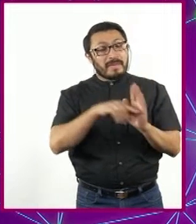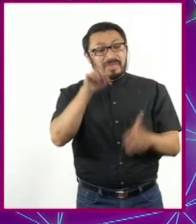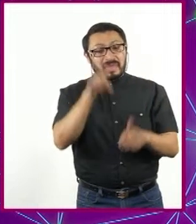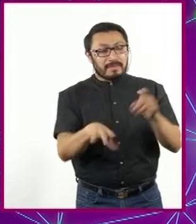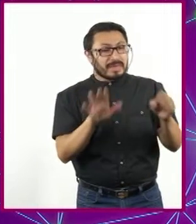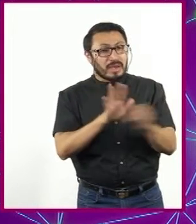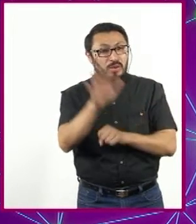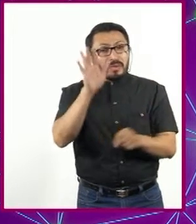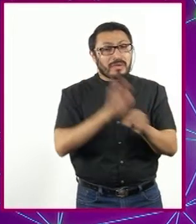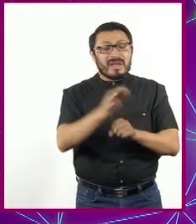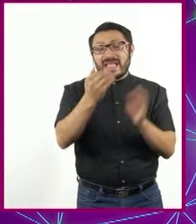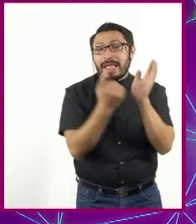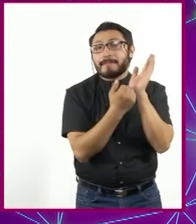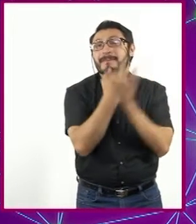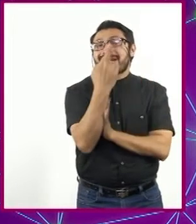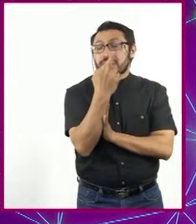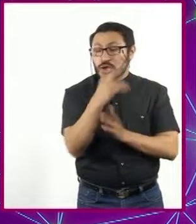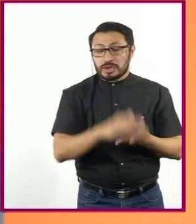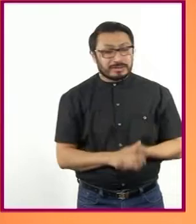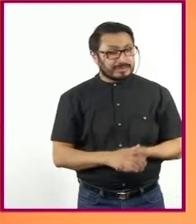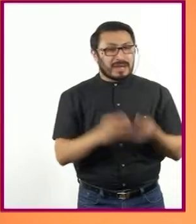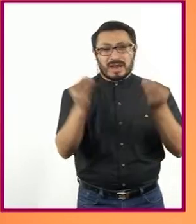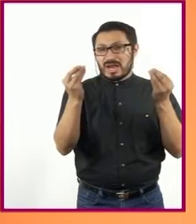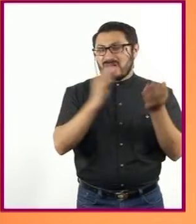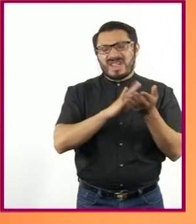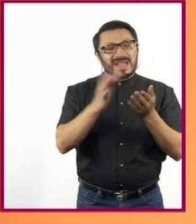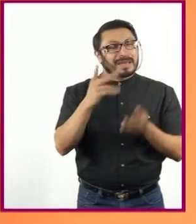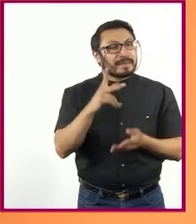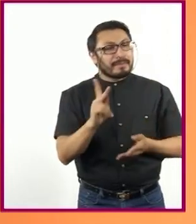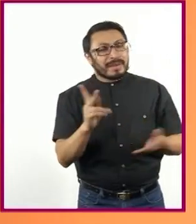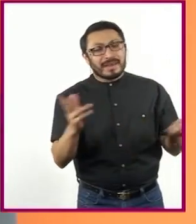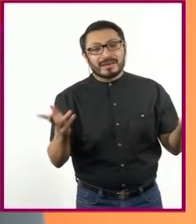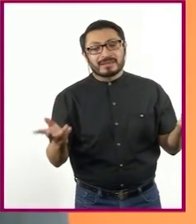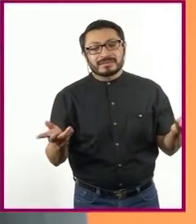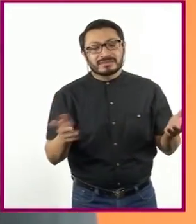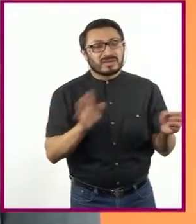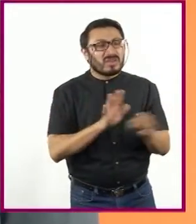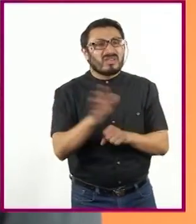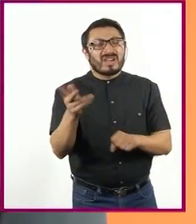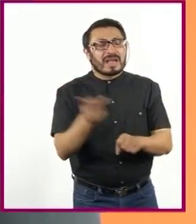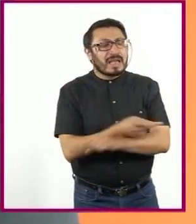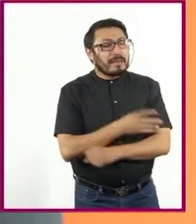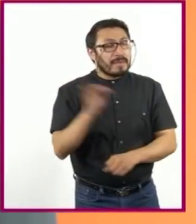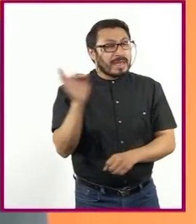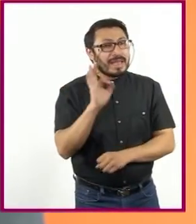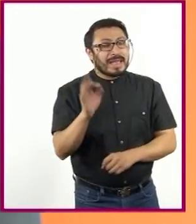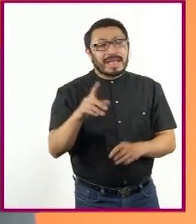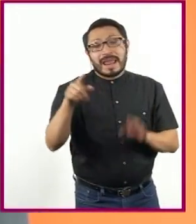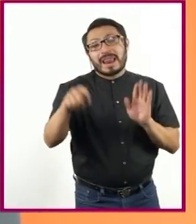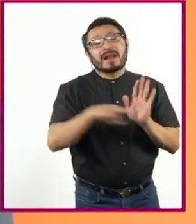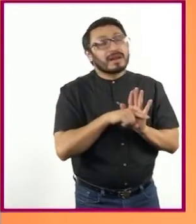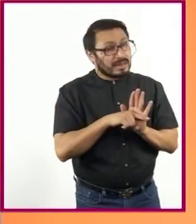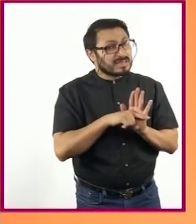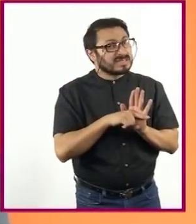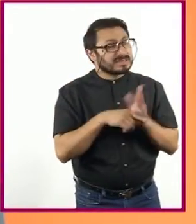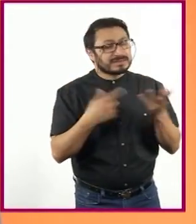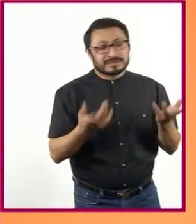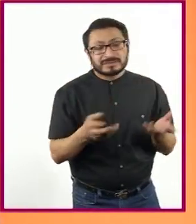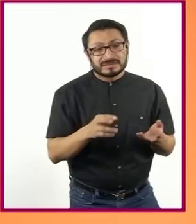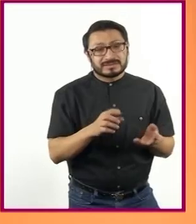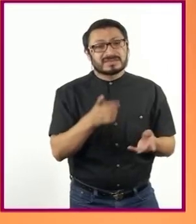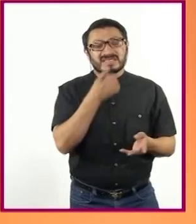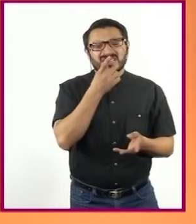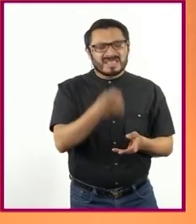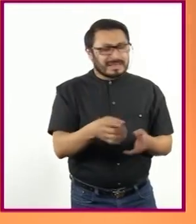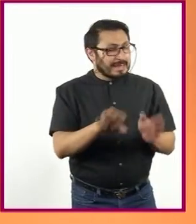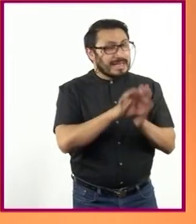valor absoluto. Muchas gracias, profesor, pero ¿qué pasa en el caso de la sustracción? ¿Podría mostrarnos